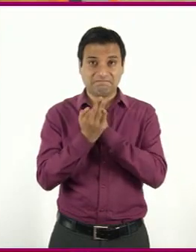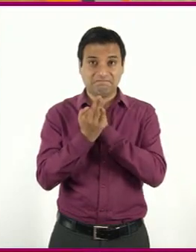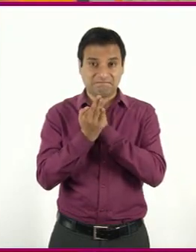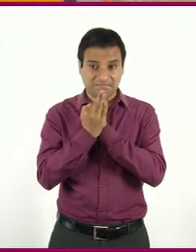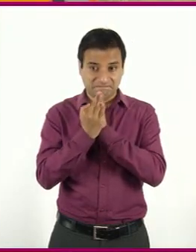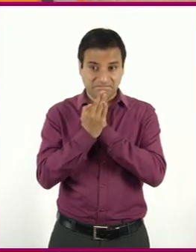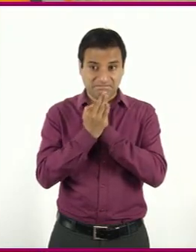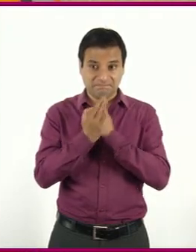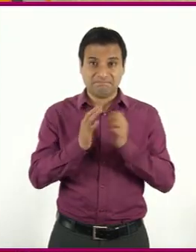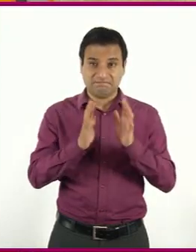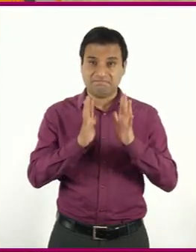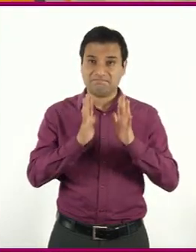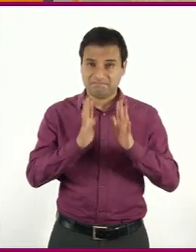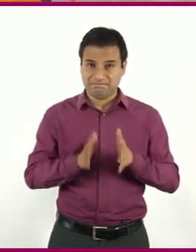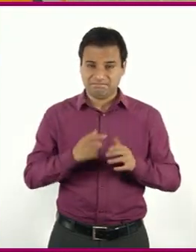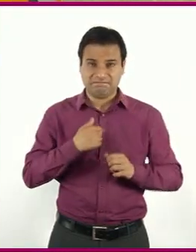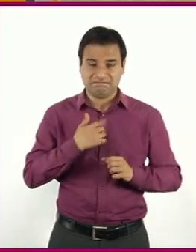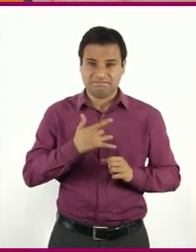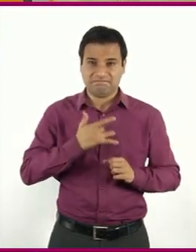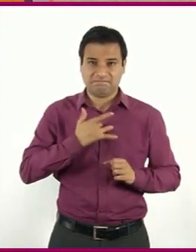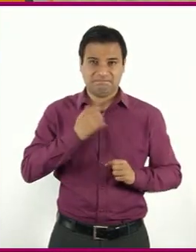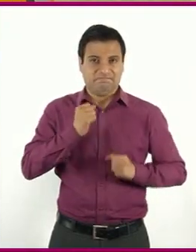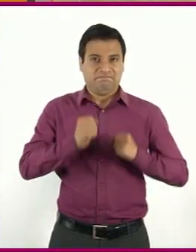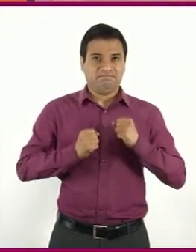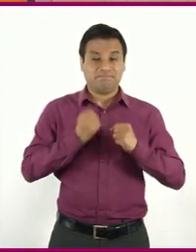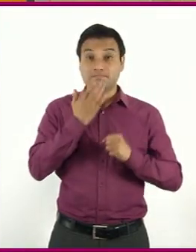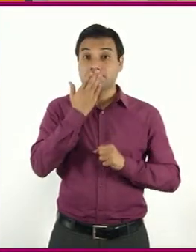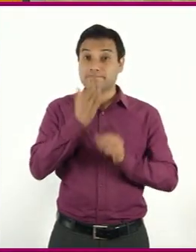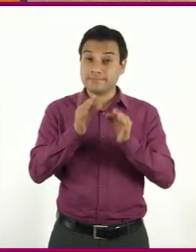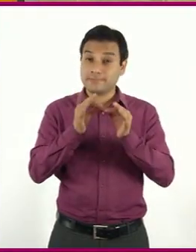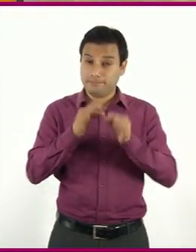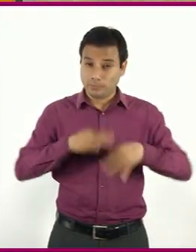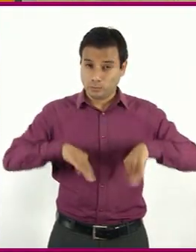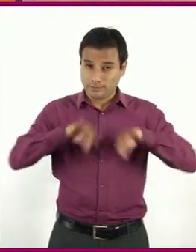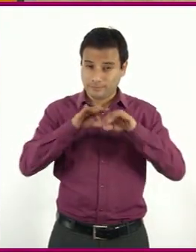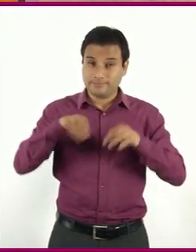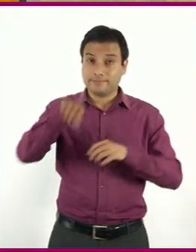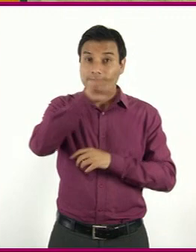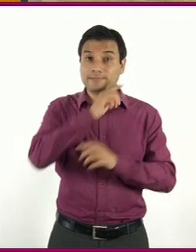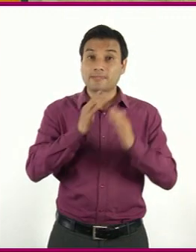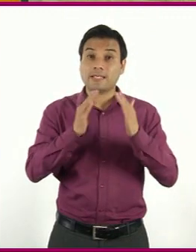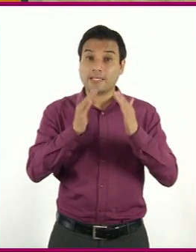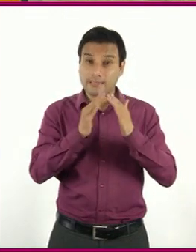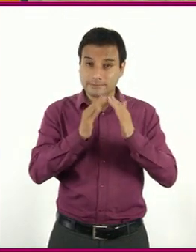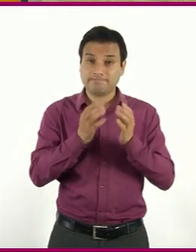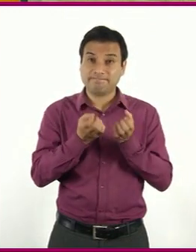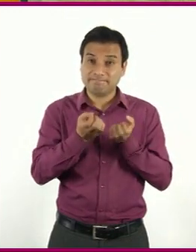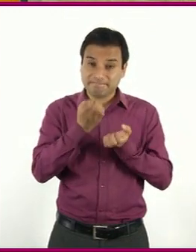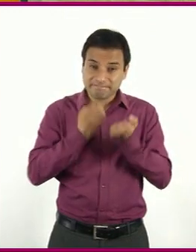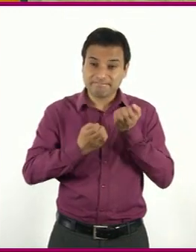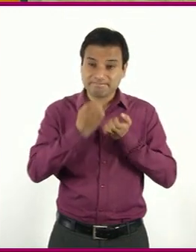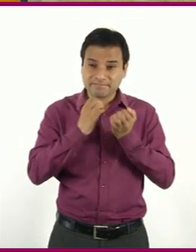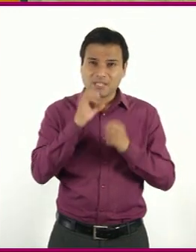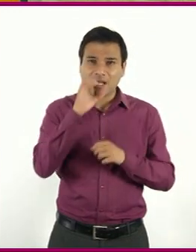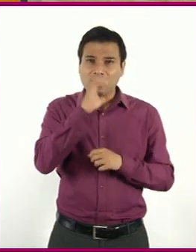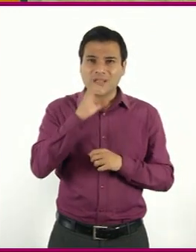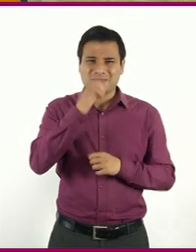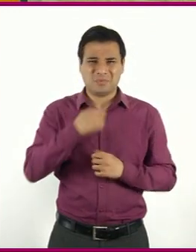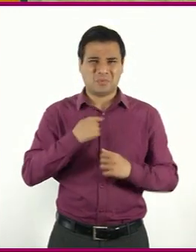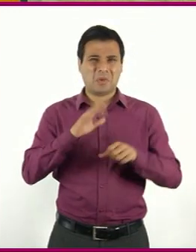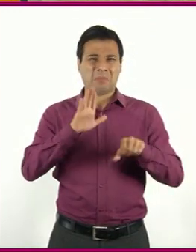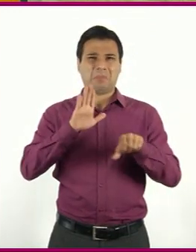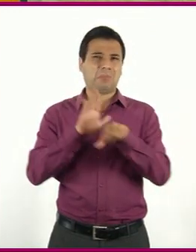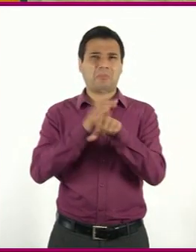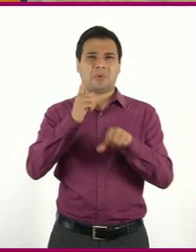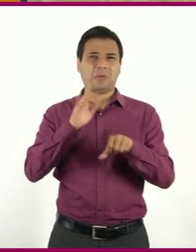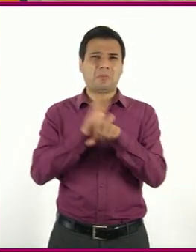la... a como empezamos. A nuestra realidad. Así es. Y muy importante que estando en casa también estiren. Muchas veces se preguntan por qué tengo que estirar o por qué tengo que hacer